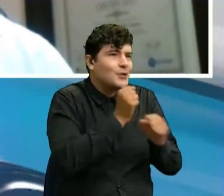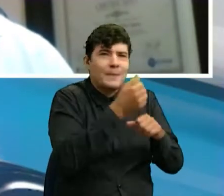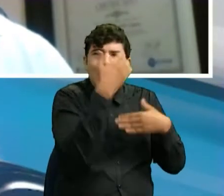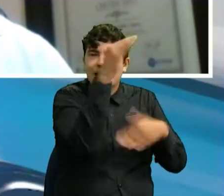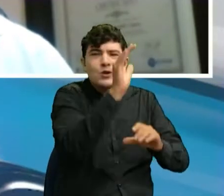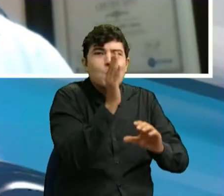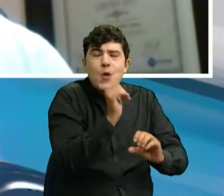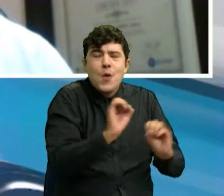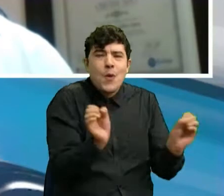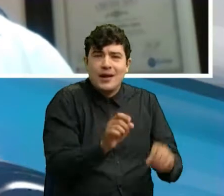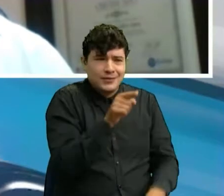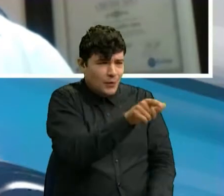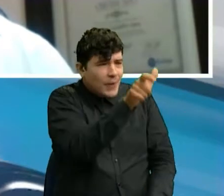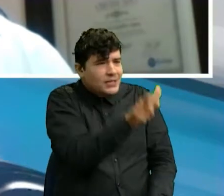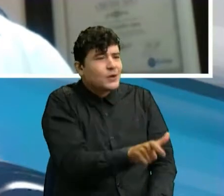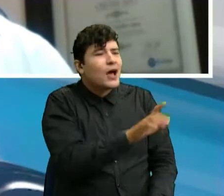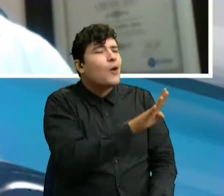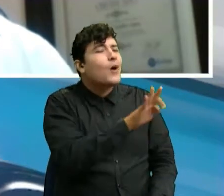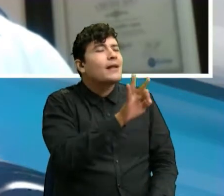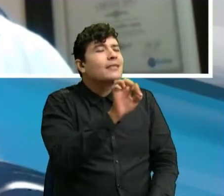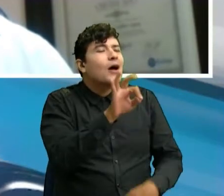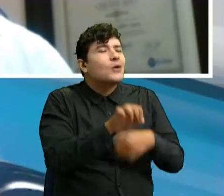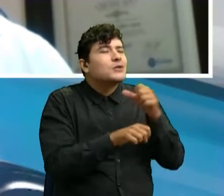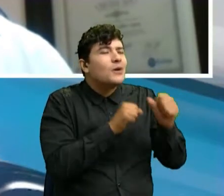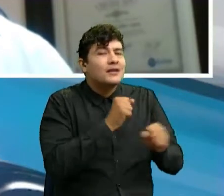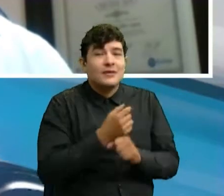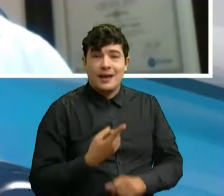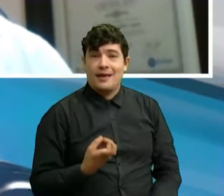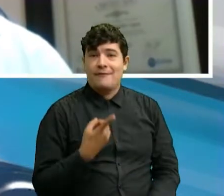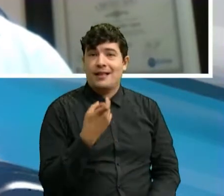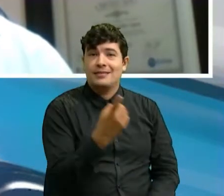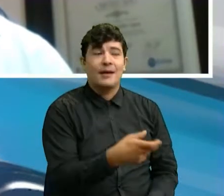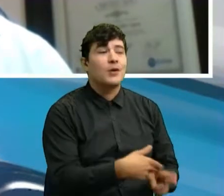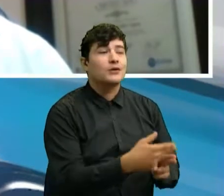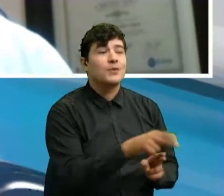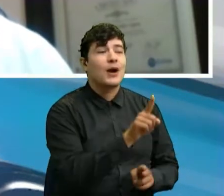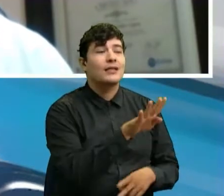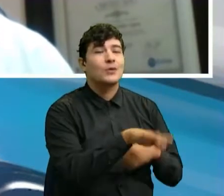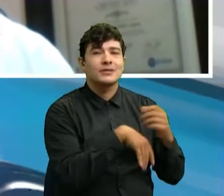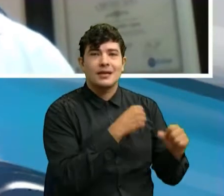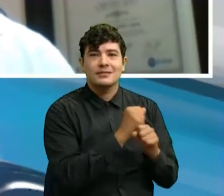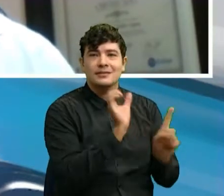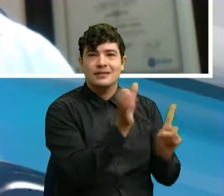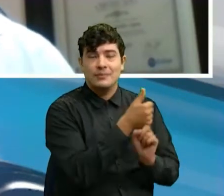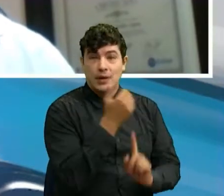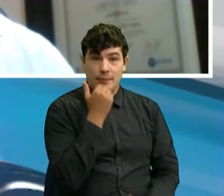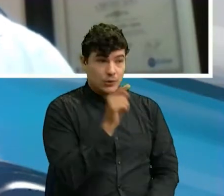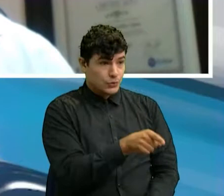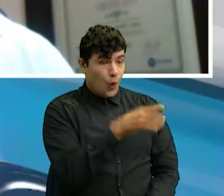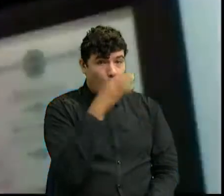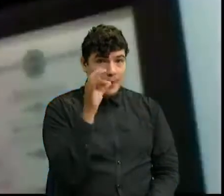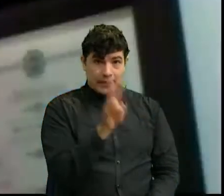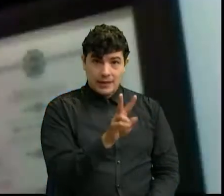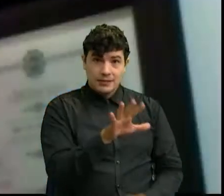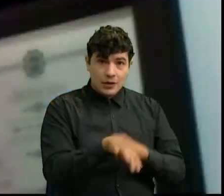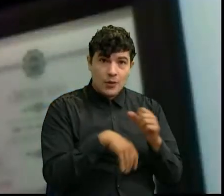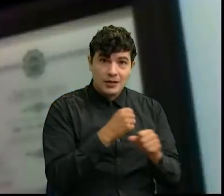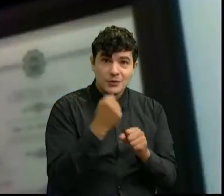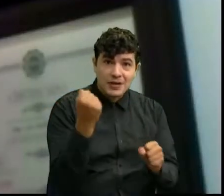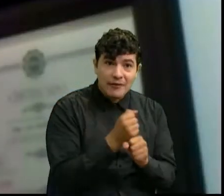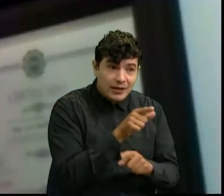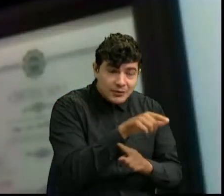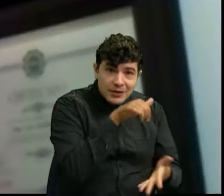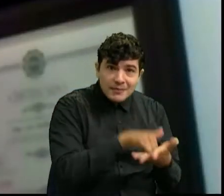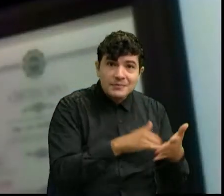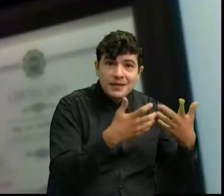años todavía le faltarían para pensión de vejez 14 años. Ahora, si lleva 25 años trabajando con la